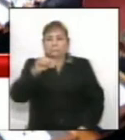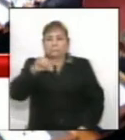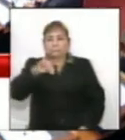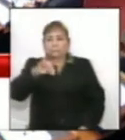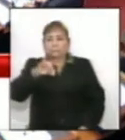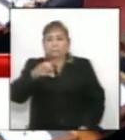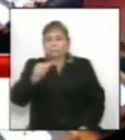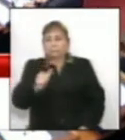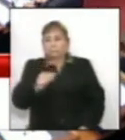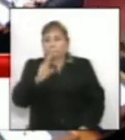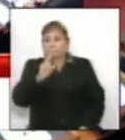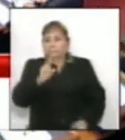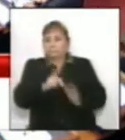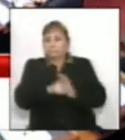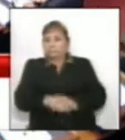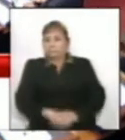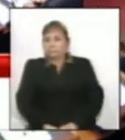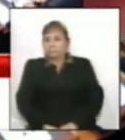2 minutos.